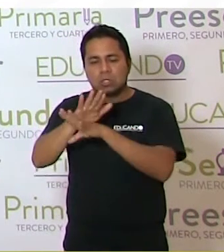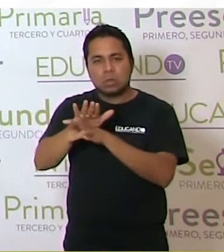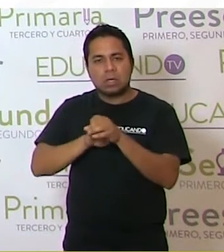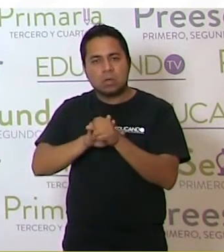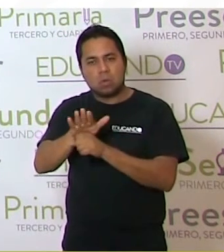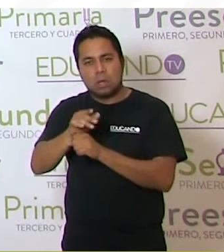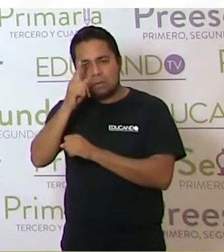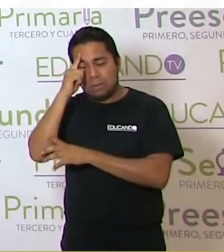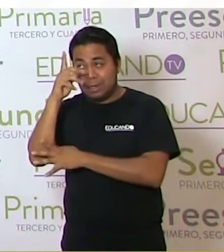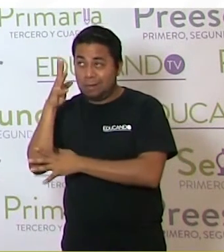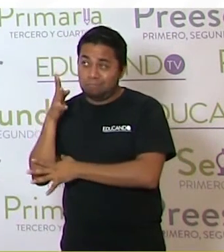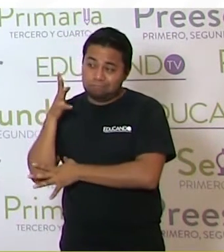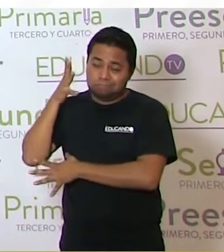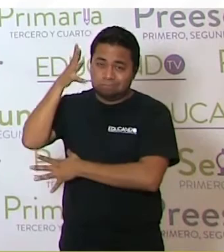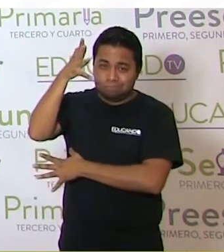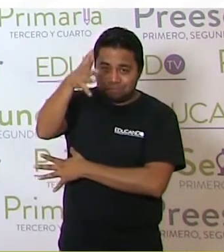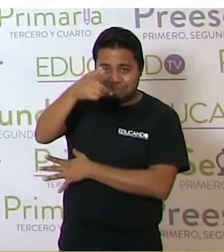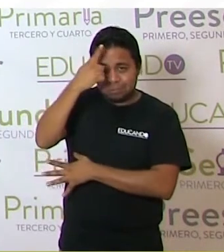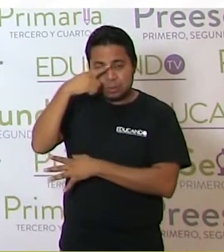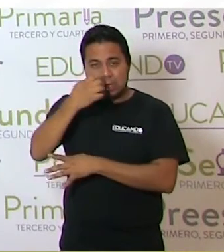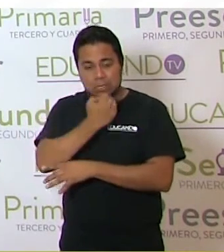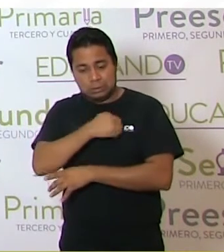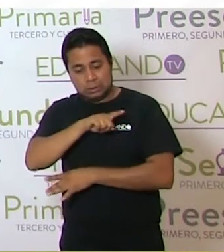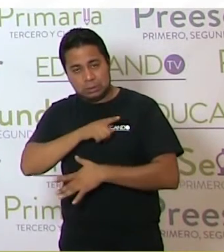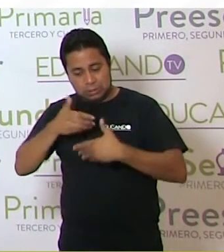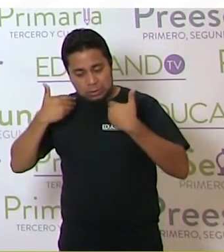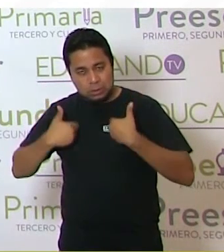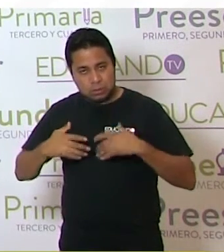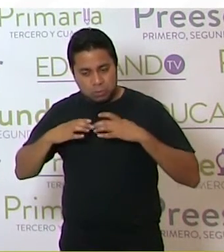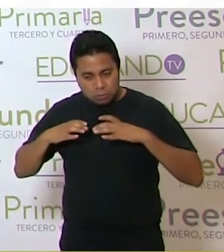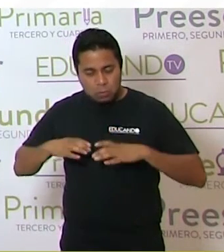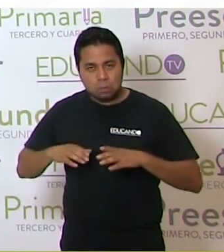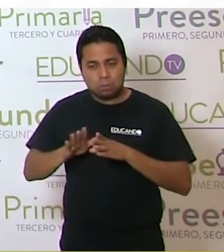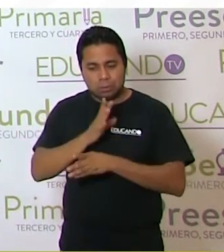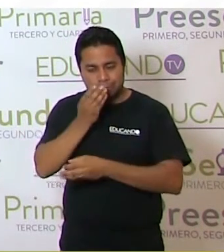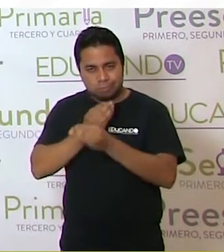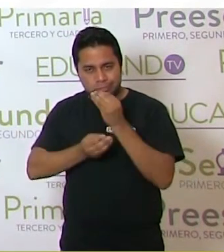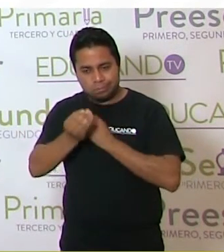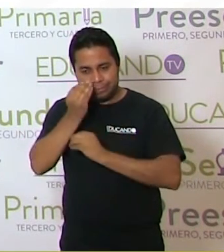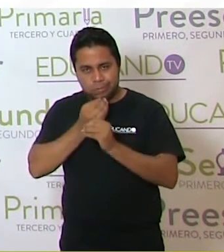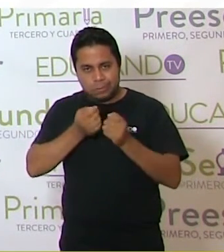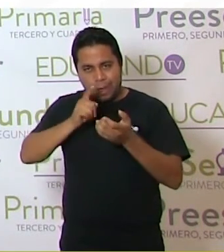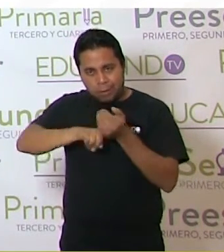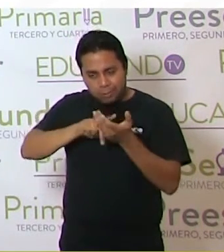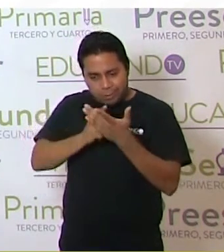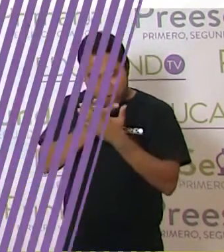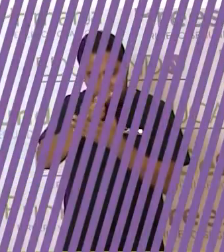largo plazo en la salud por el consumo de alimentos transgénicos